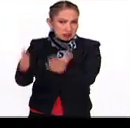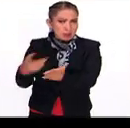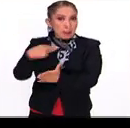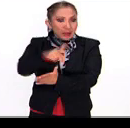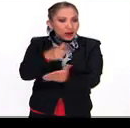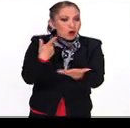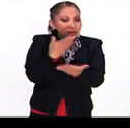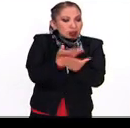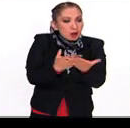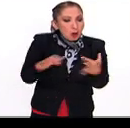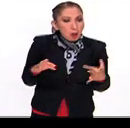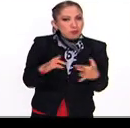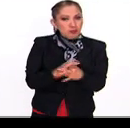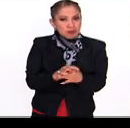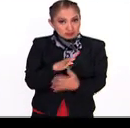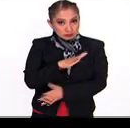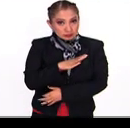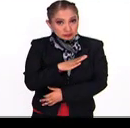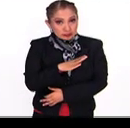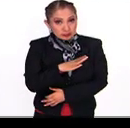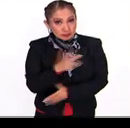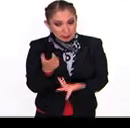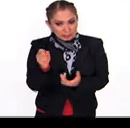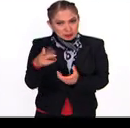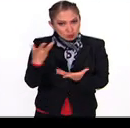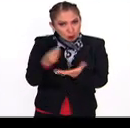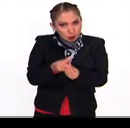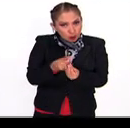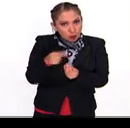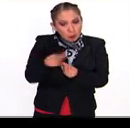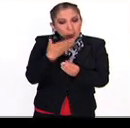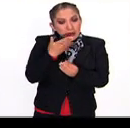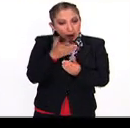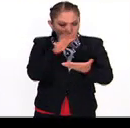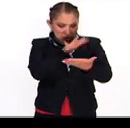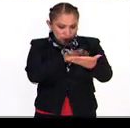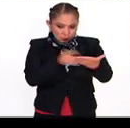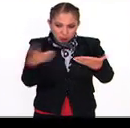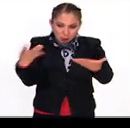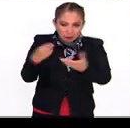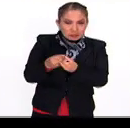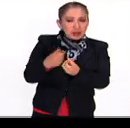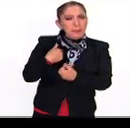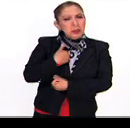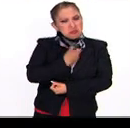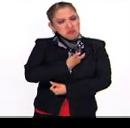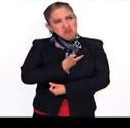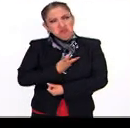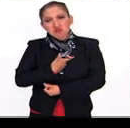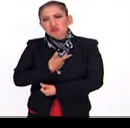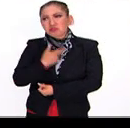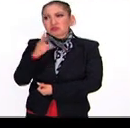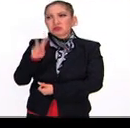Pero, digamos, se complementan, se forman parte de una buena lectura. Me gusta mucho